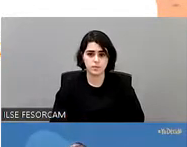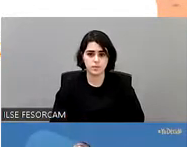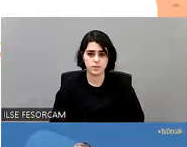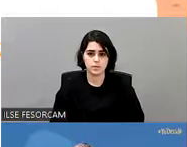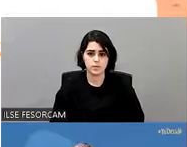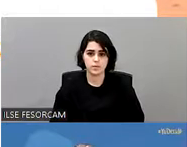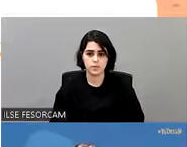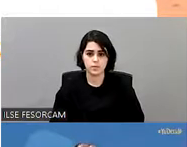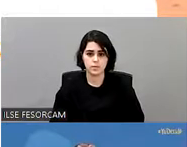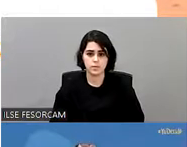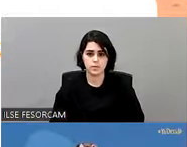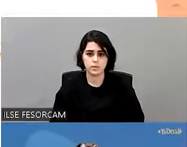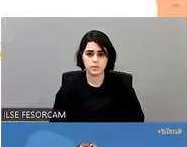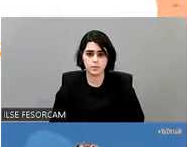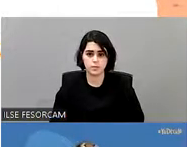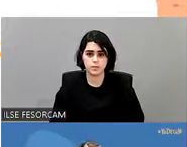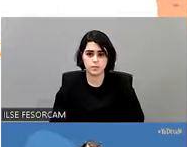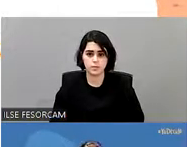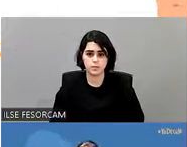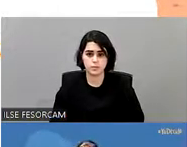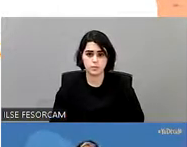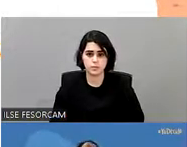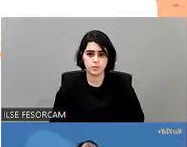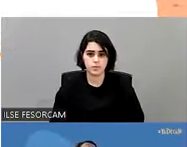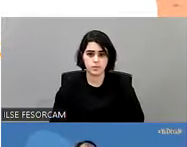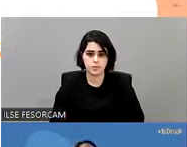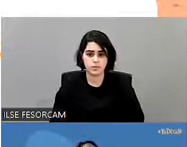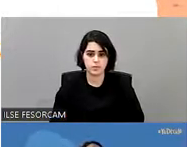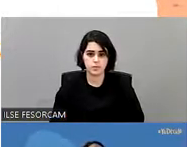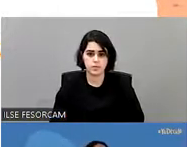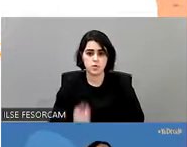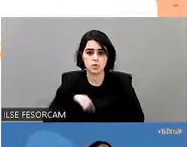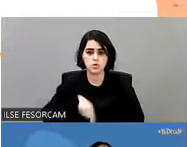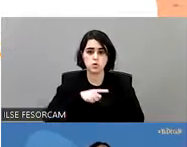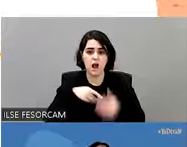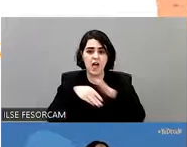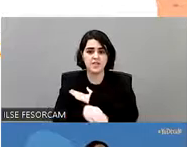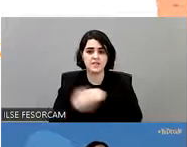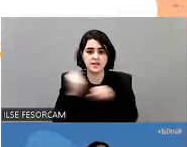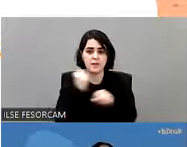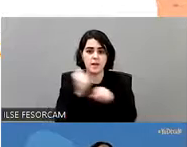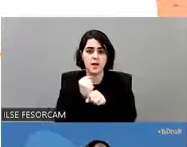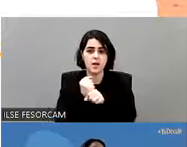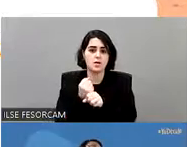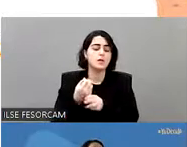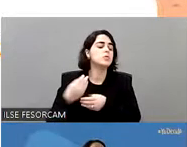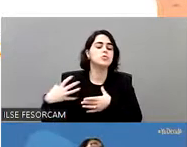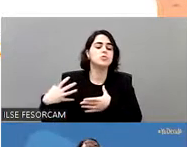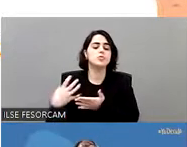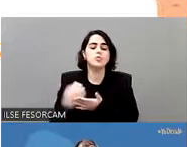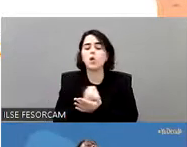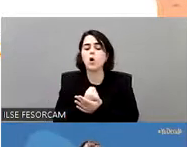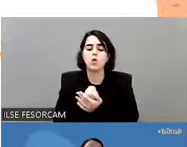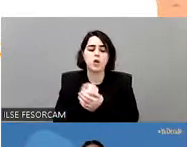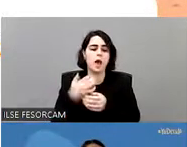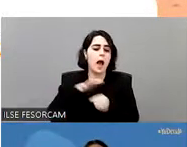accesibilidad en todos los ámbitos. Debemos trabajar en la accesibilidad en todos los ámbitos.